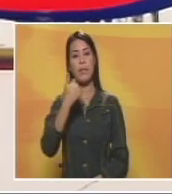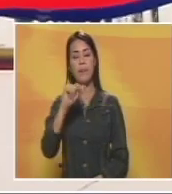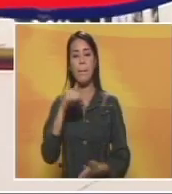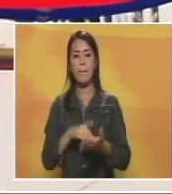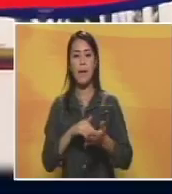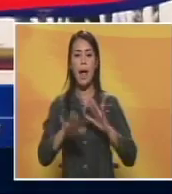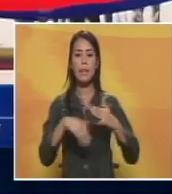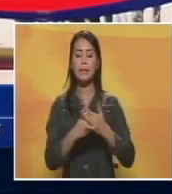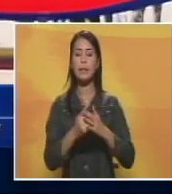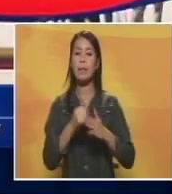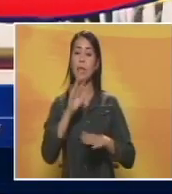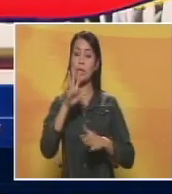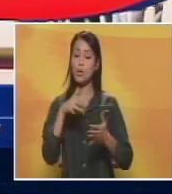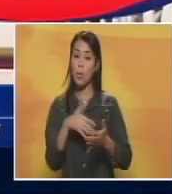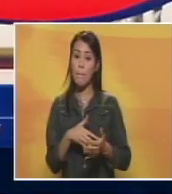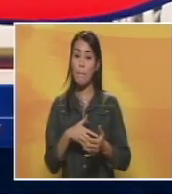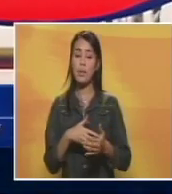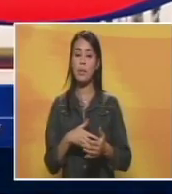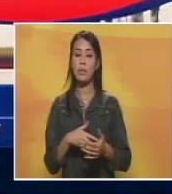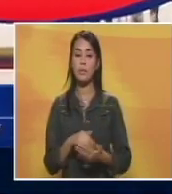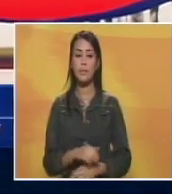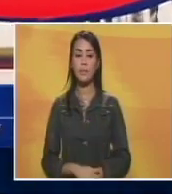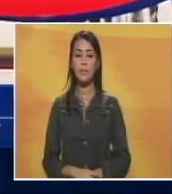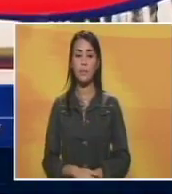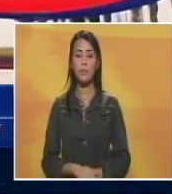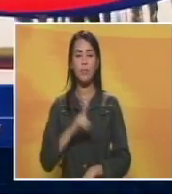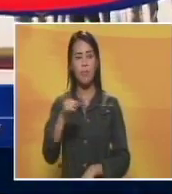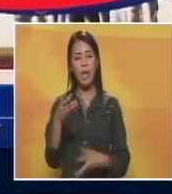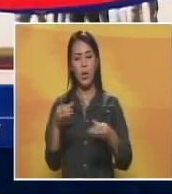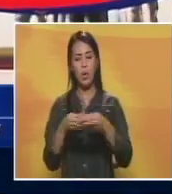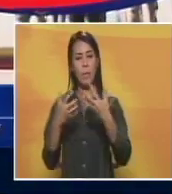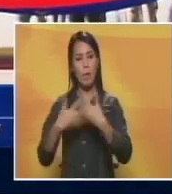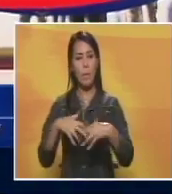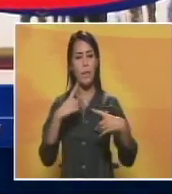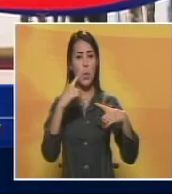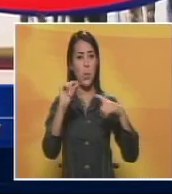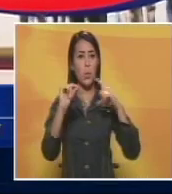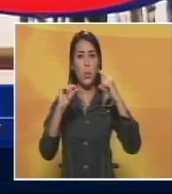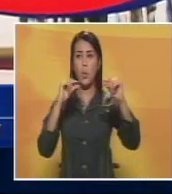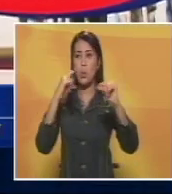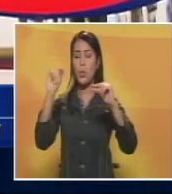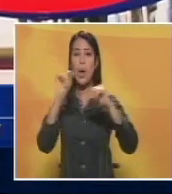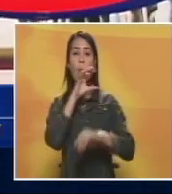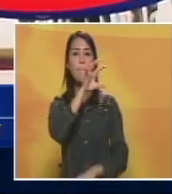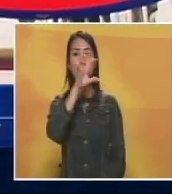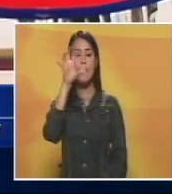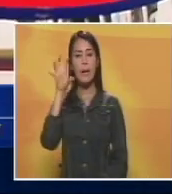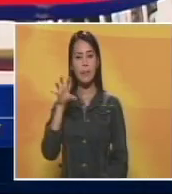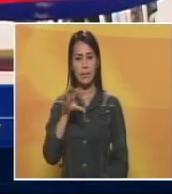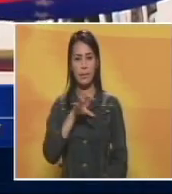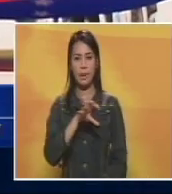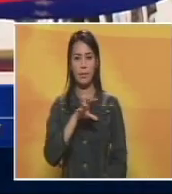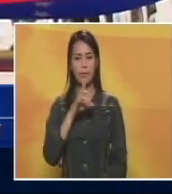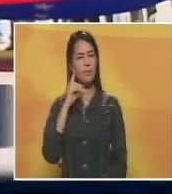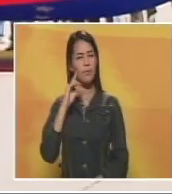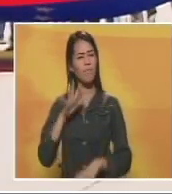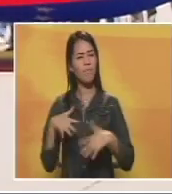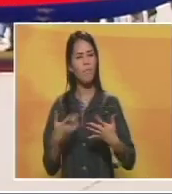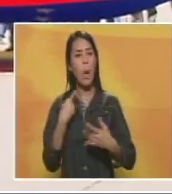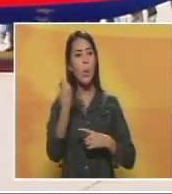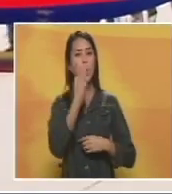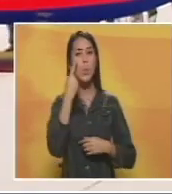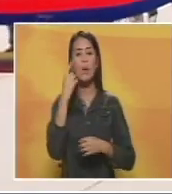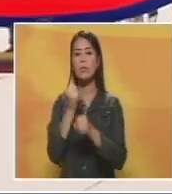5.000 es el déficit de funcionarios de esta compañía que se han ido a otros países del continente en búsqueda de